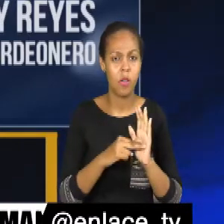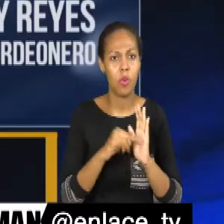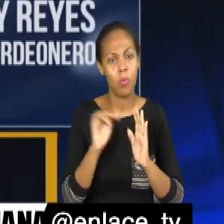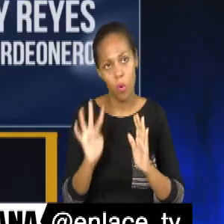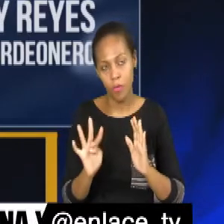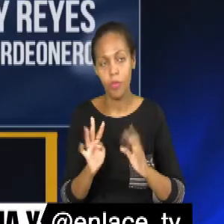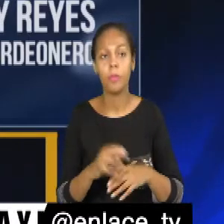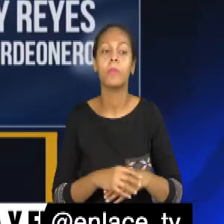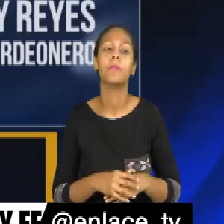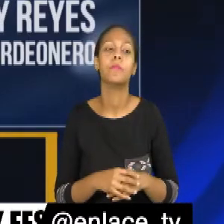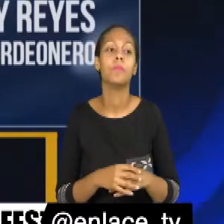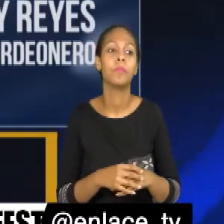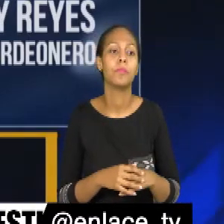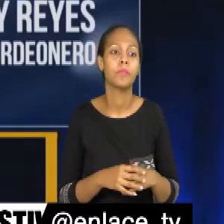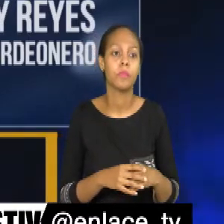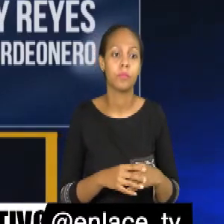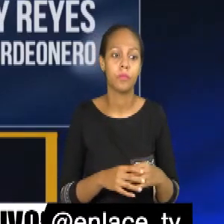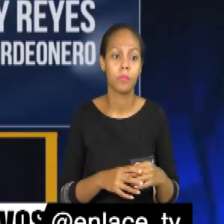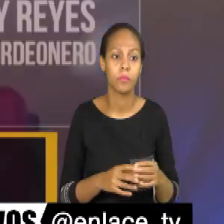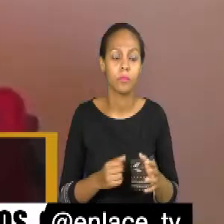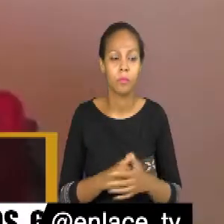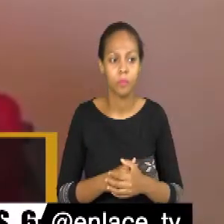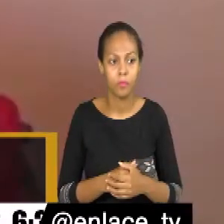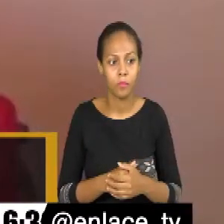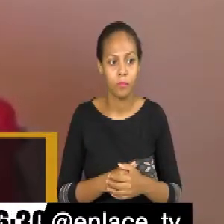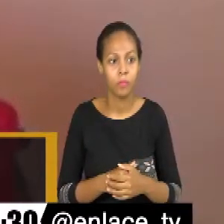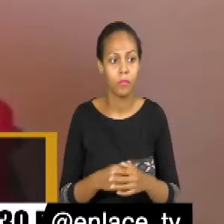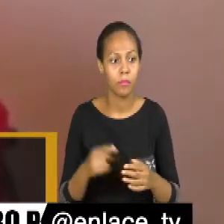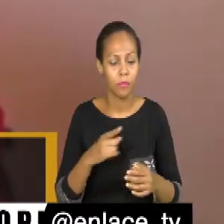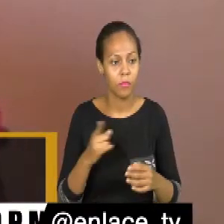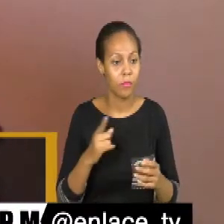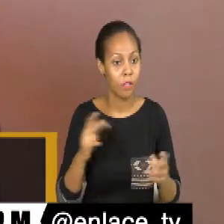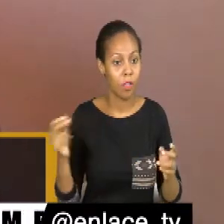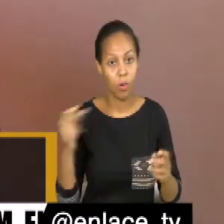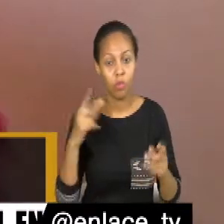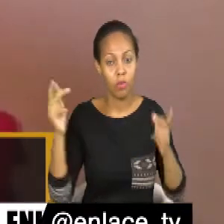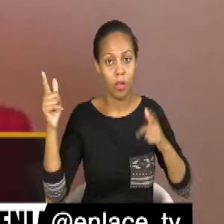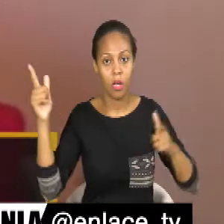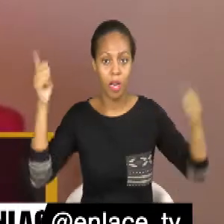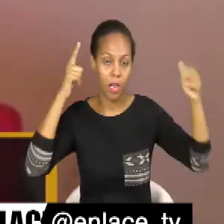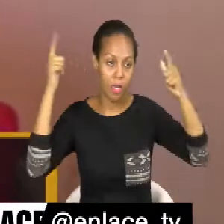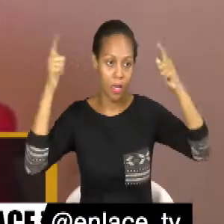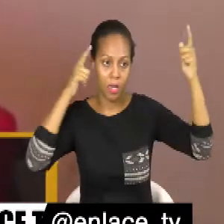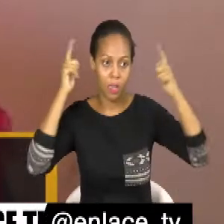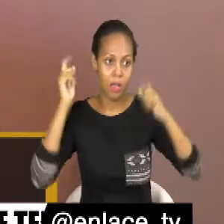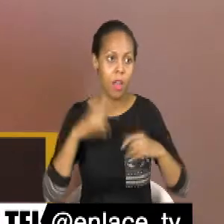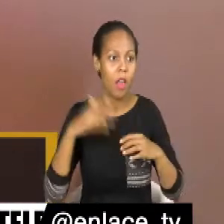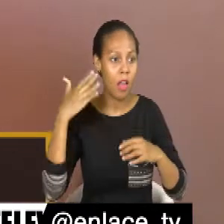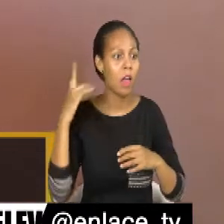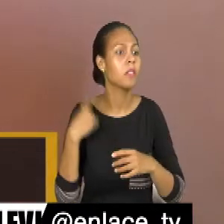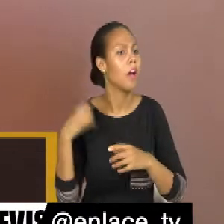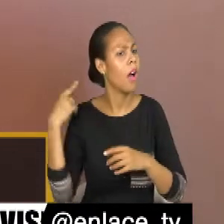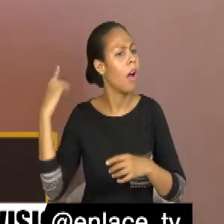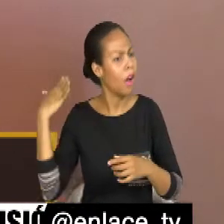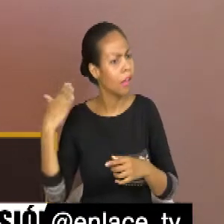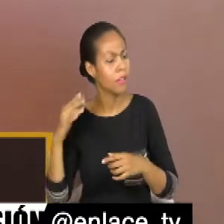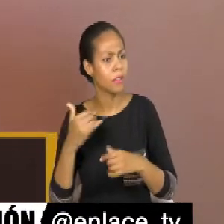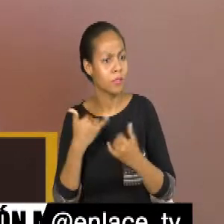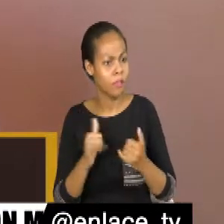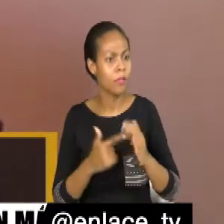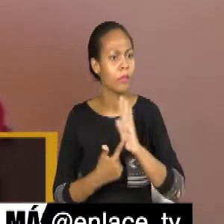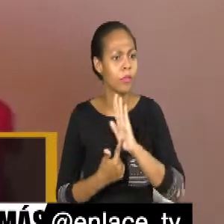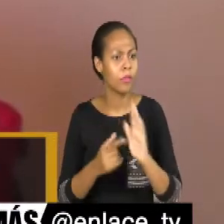2004, fui el segundo rey de reyes, y bueno, el año inmediatamente anterior entregué corona, y mira, se